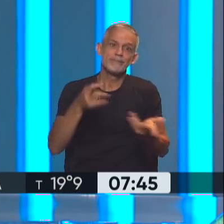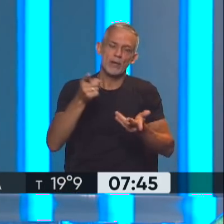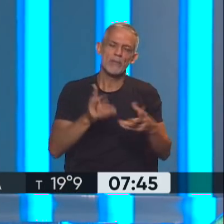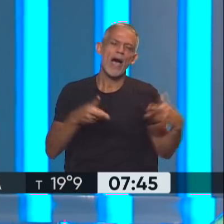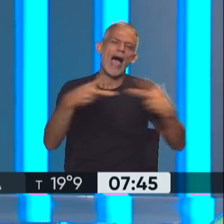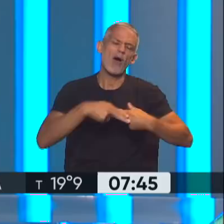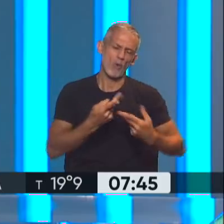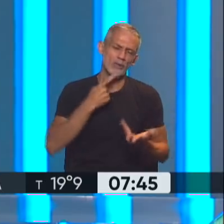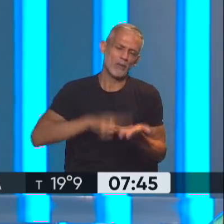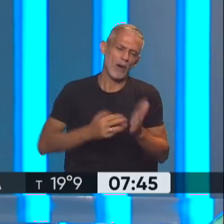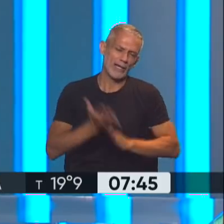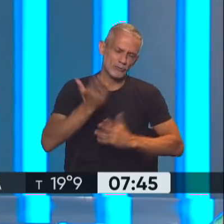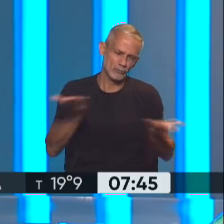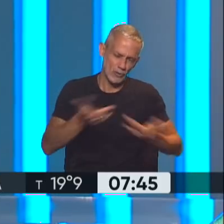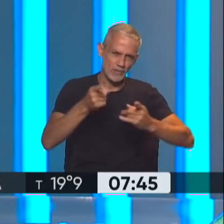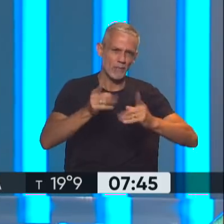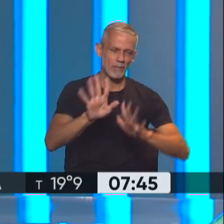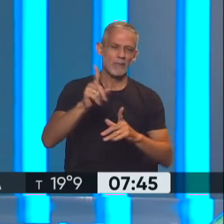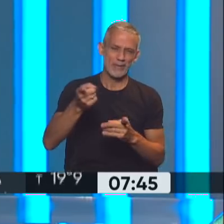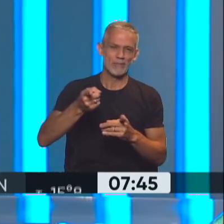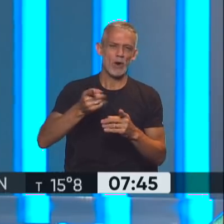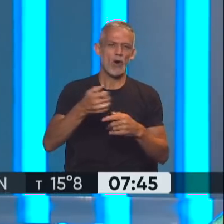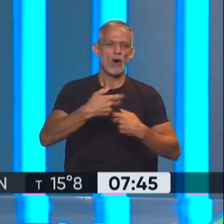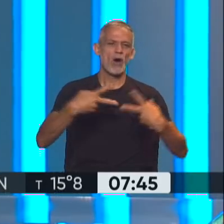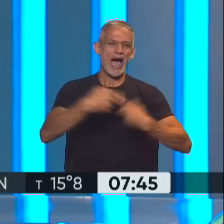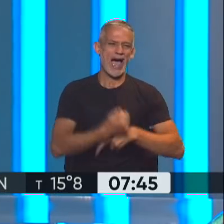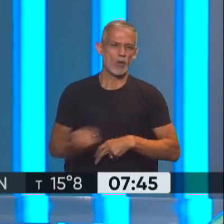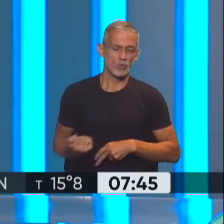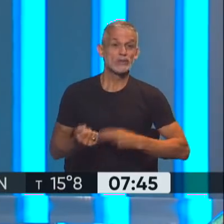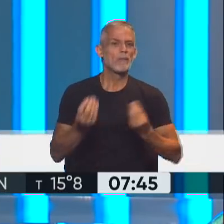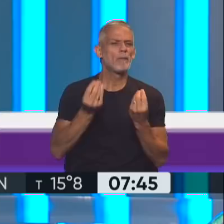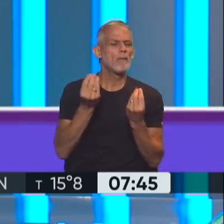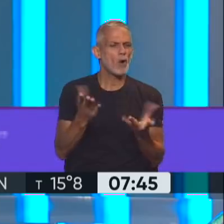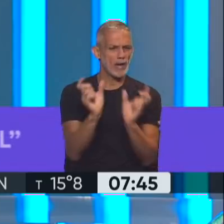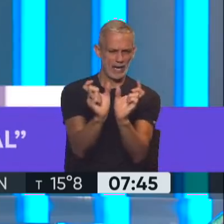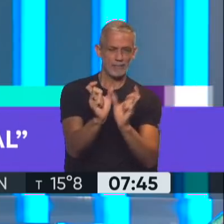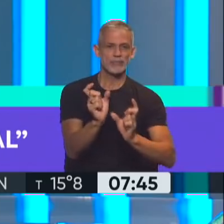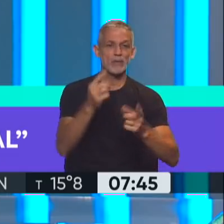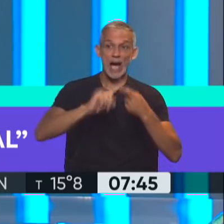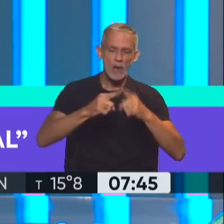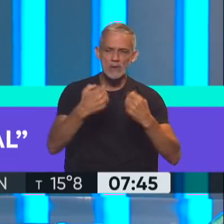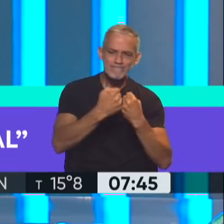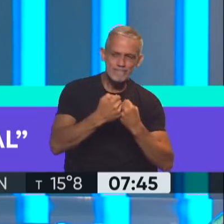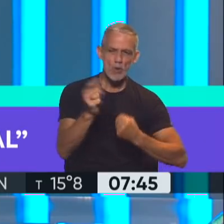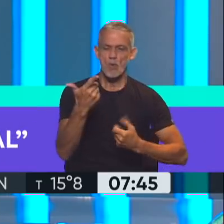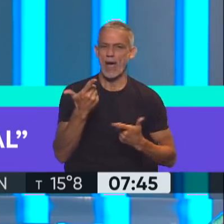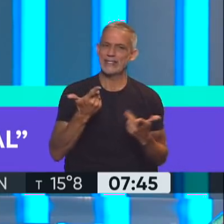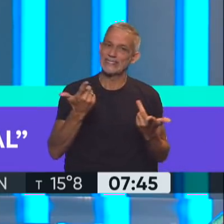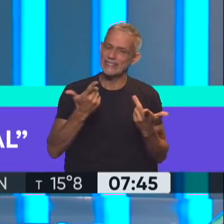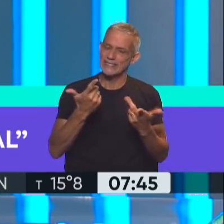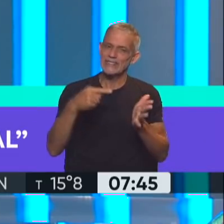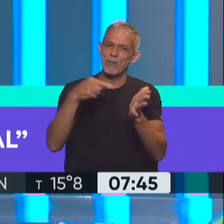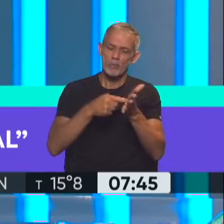ajuste lo que se conoce con esas palabras coloquialmente qué significa esto porque no hay acuerdo justo en este punto este punto es la